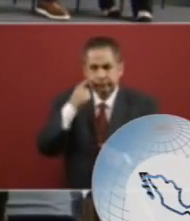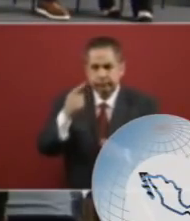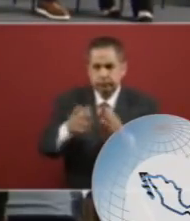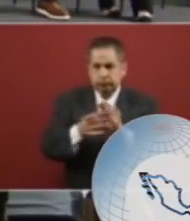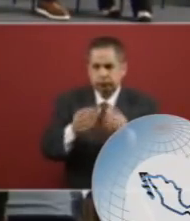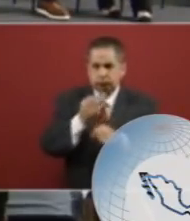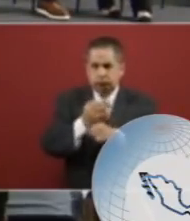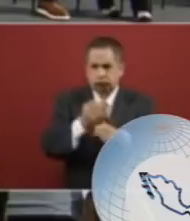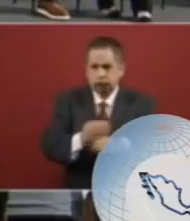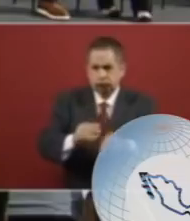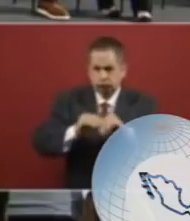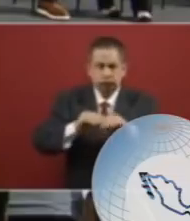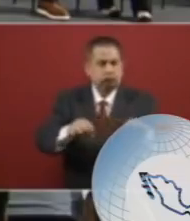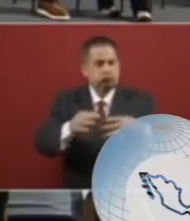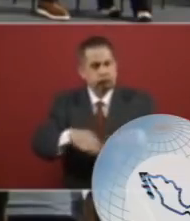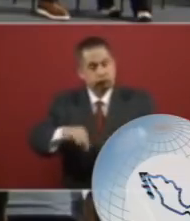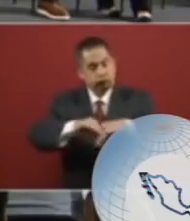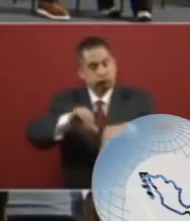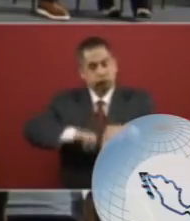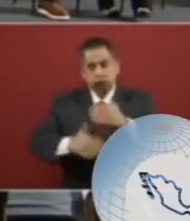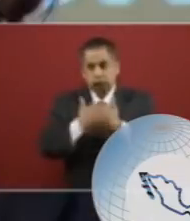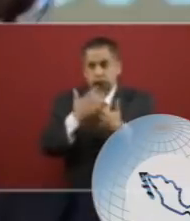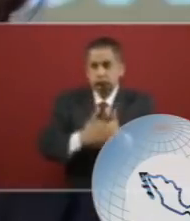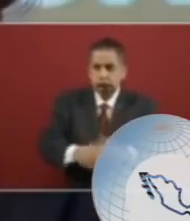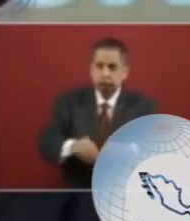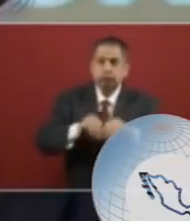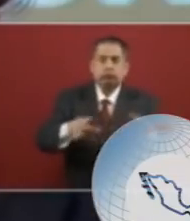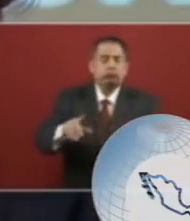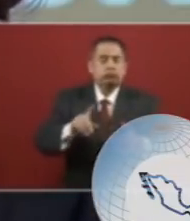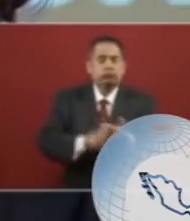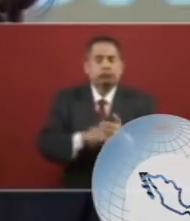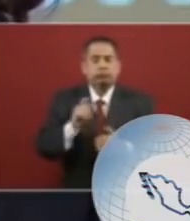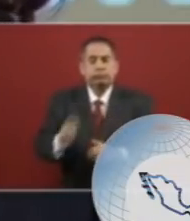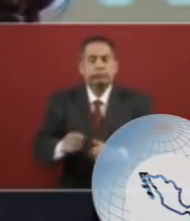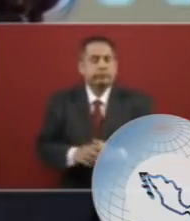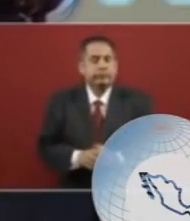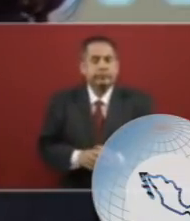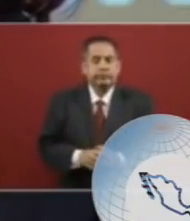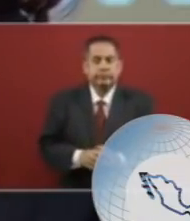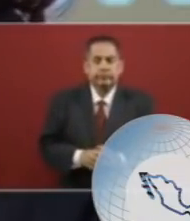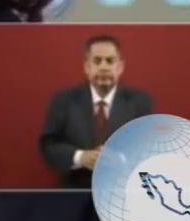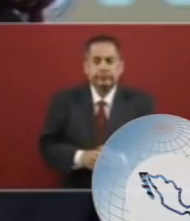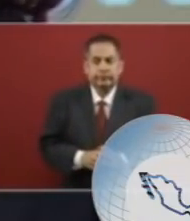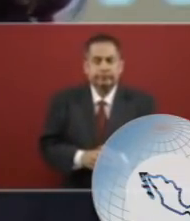este anuncio que vamos a hacer esta mañana tiene que ver con nuestra